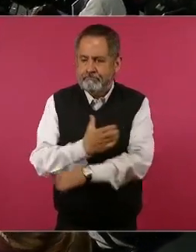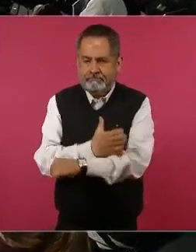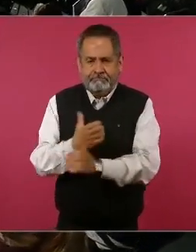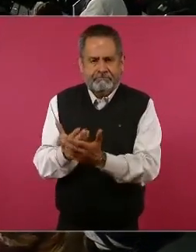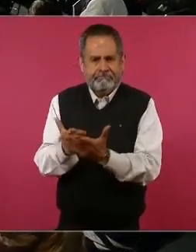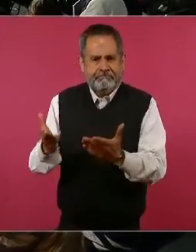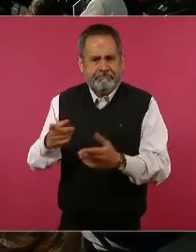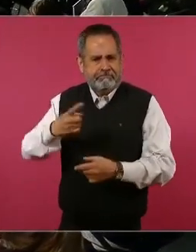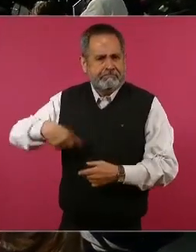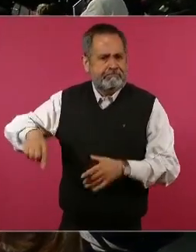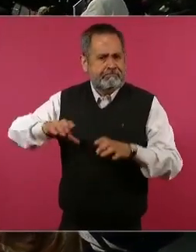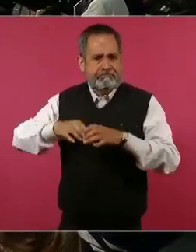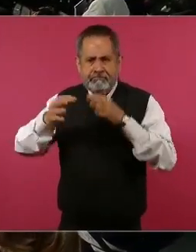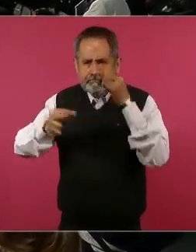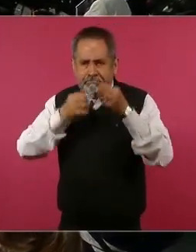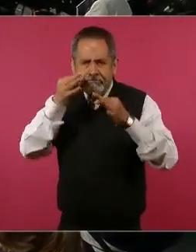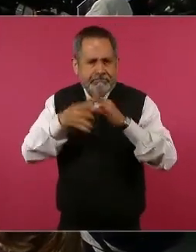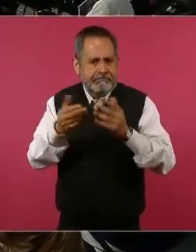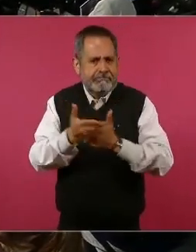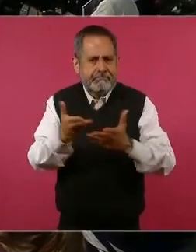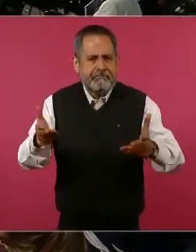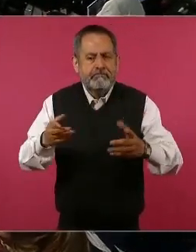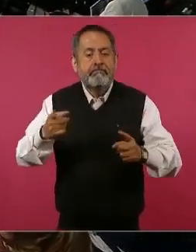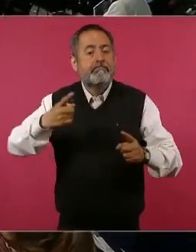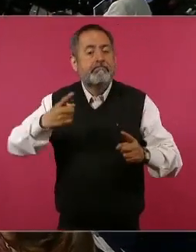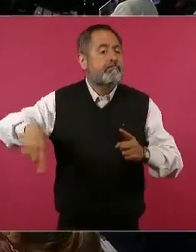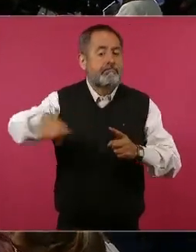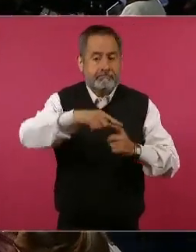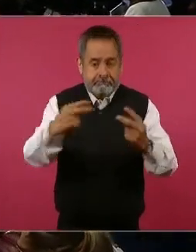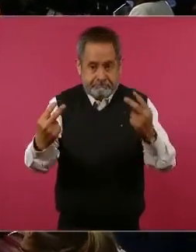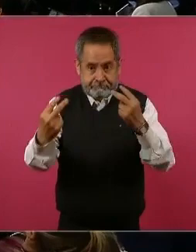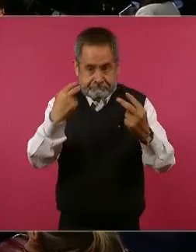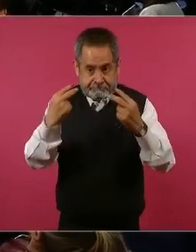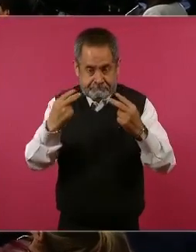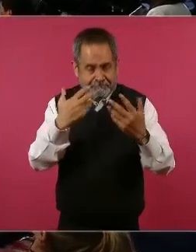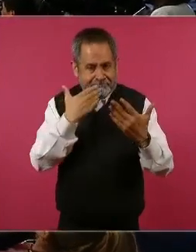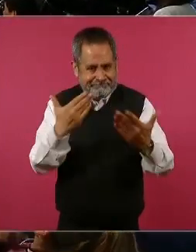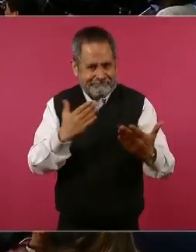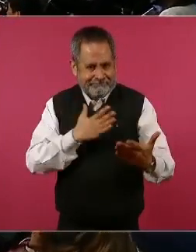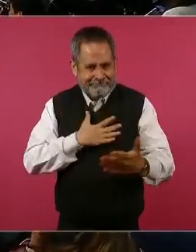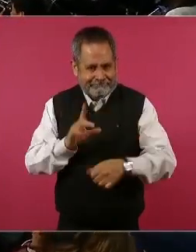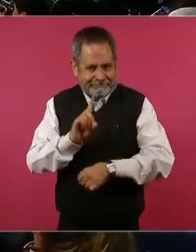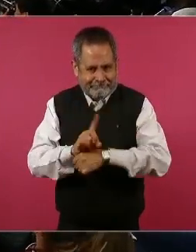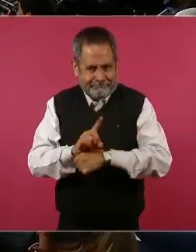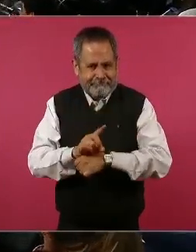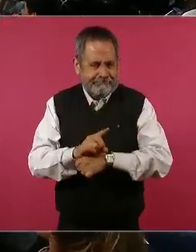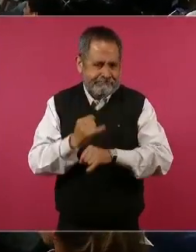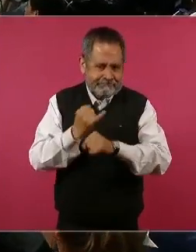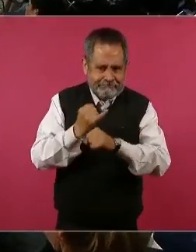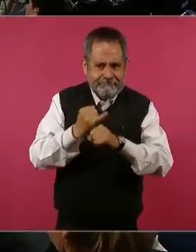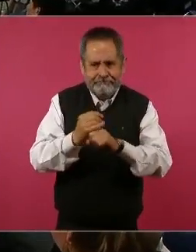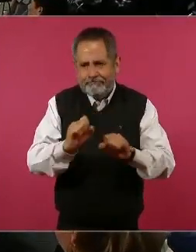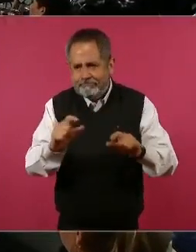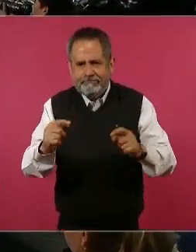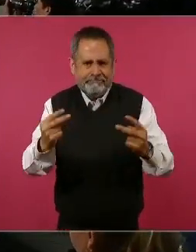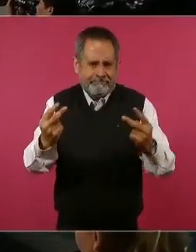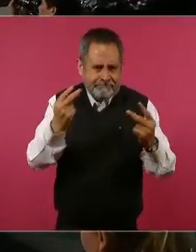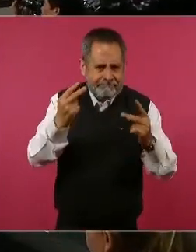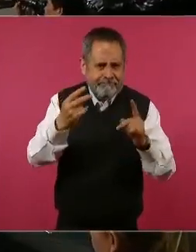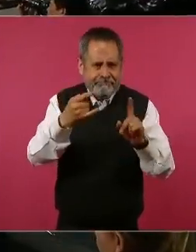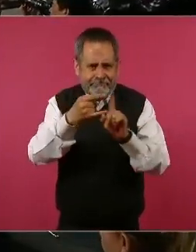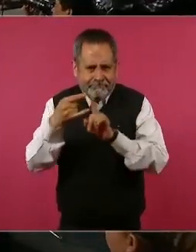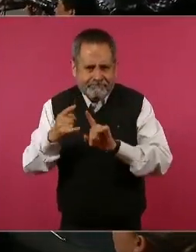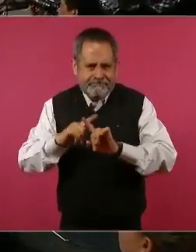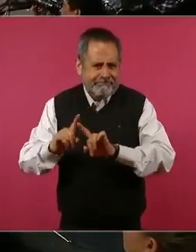compañeras y compañeros de los medios y a todos los que nos siguen en las redes, los medios audiovisuales y